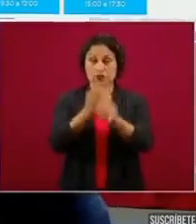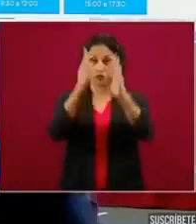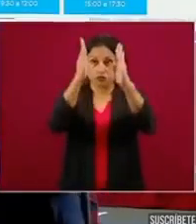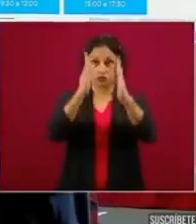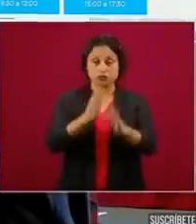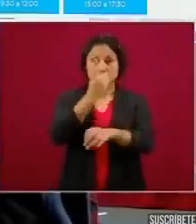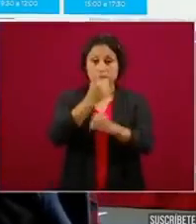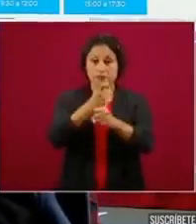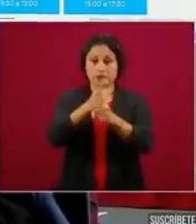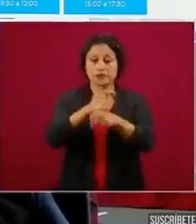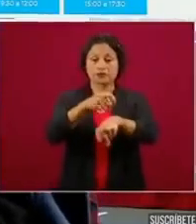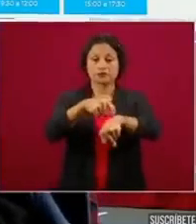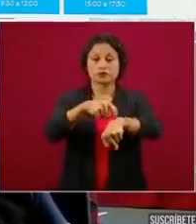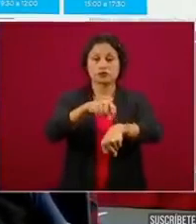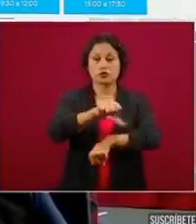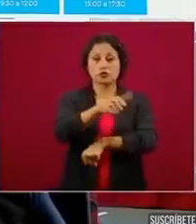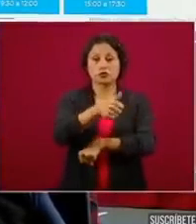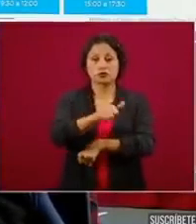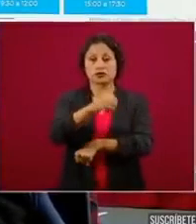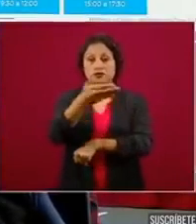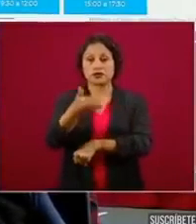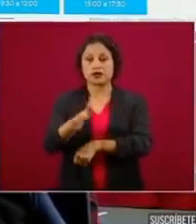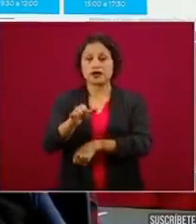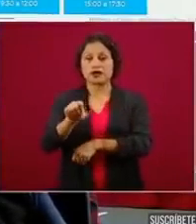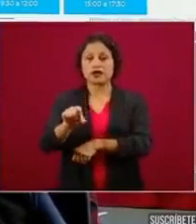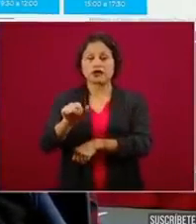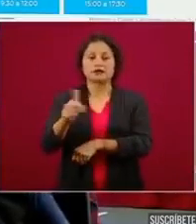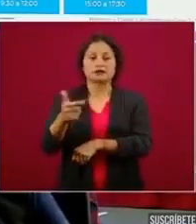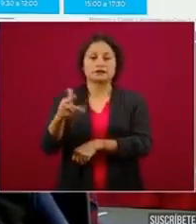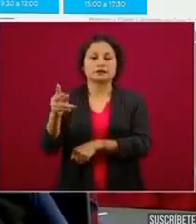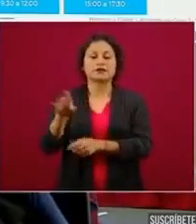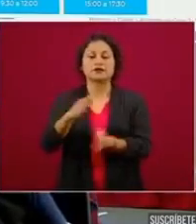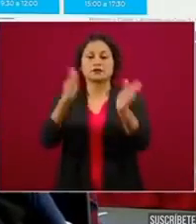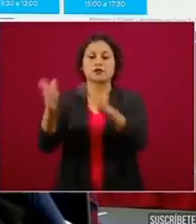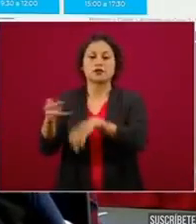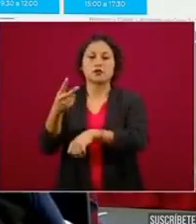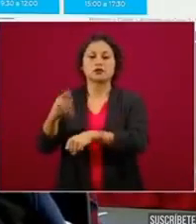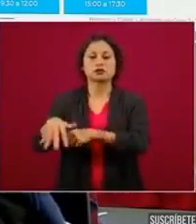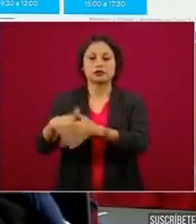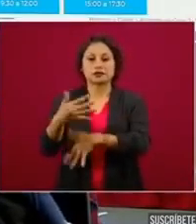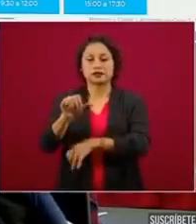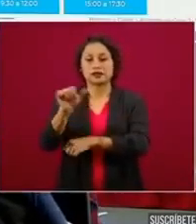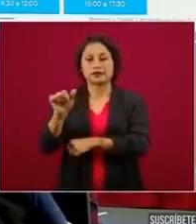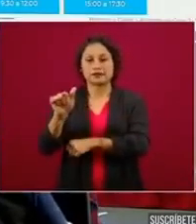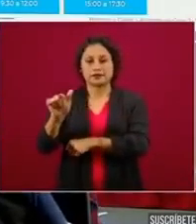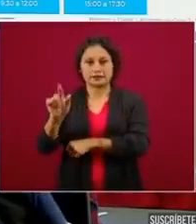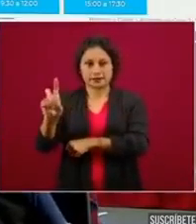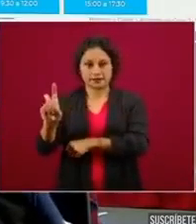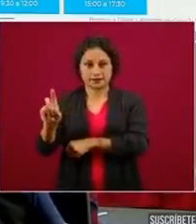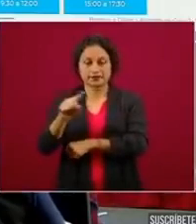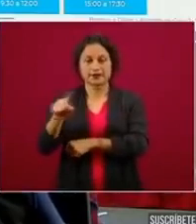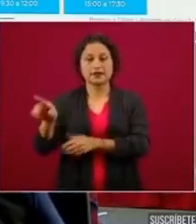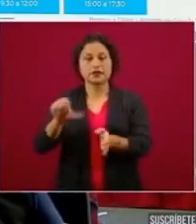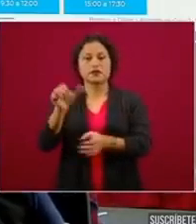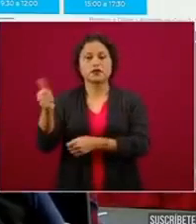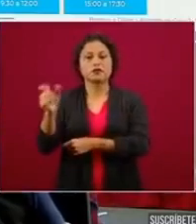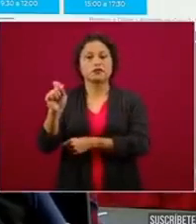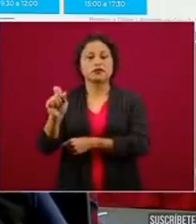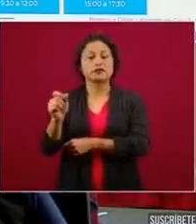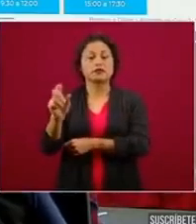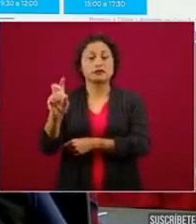11 a 13:30, la opción 2 es de 15 a 17:30, la 3 es de 20:30